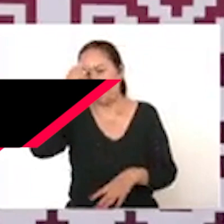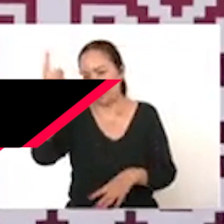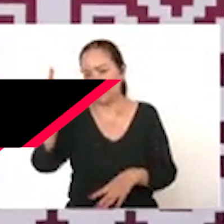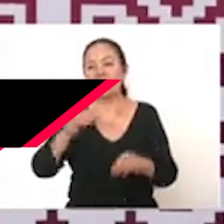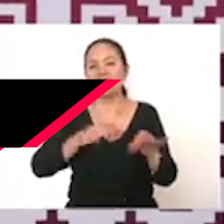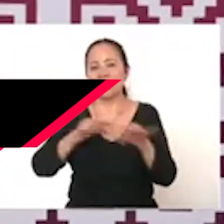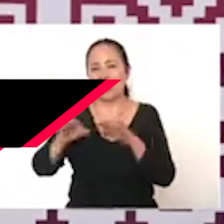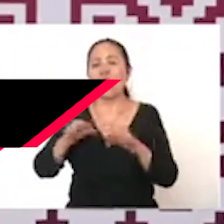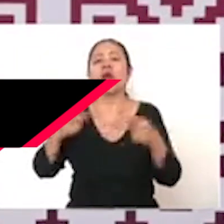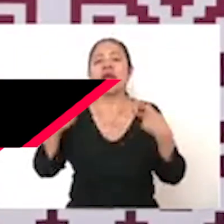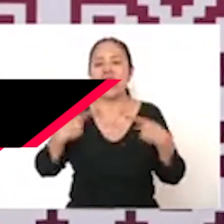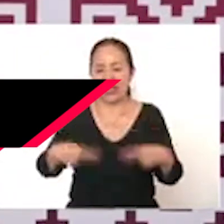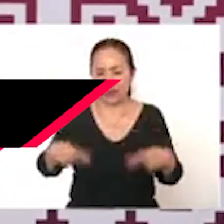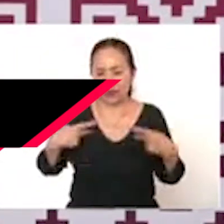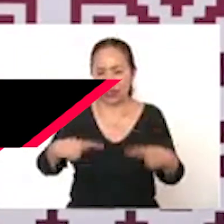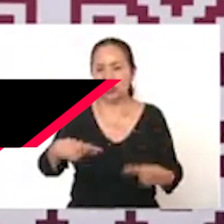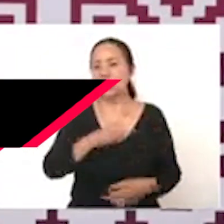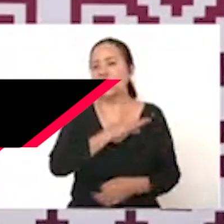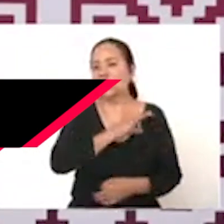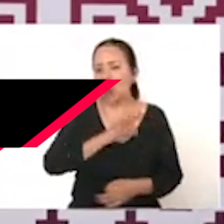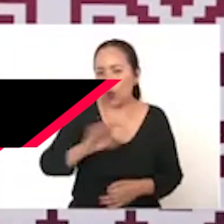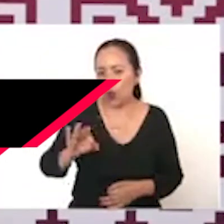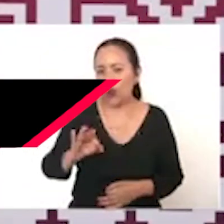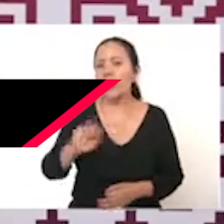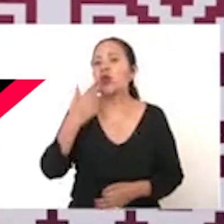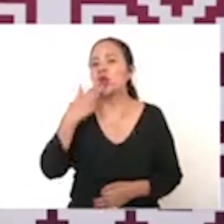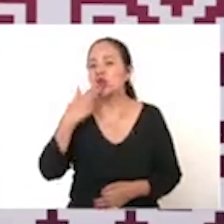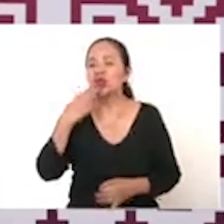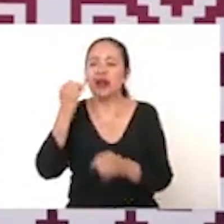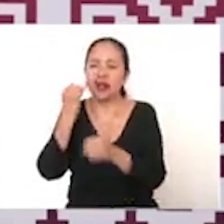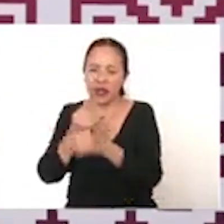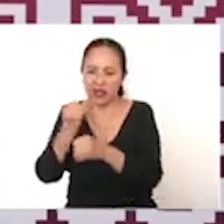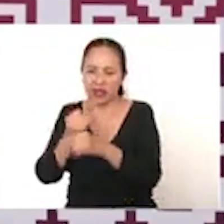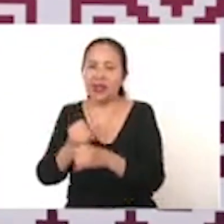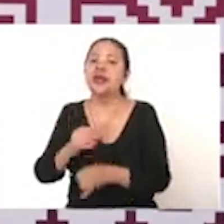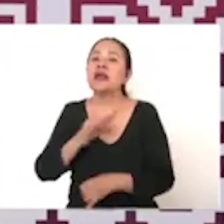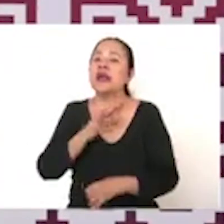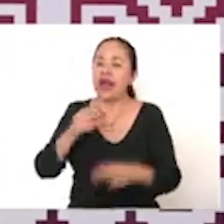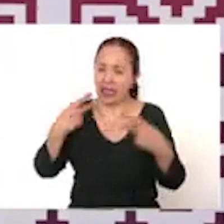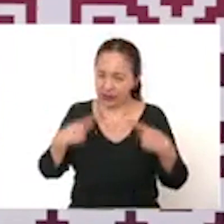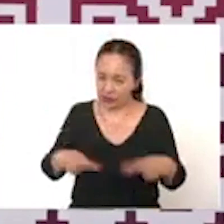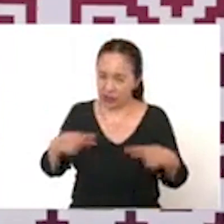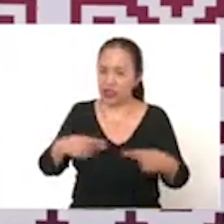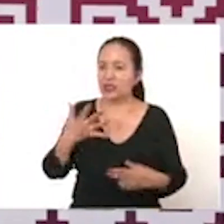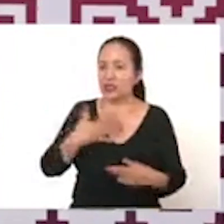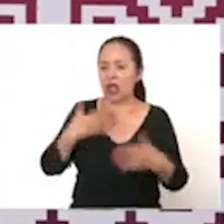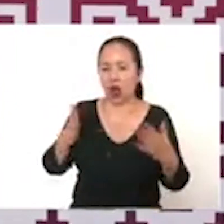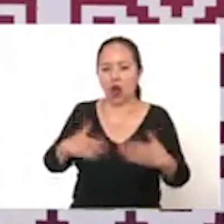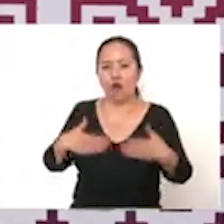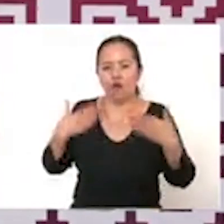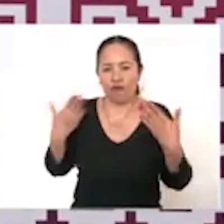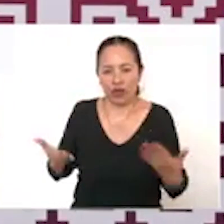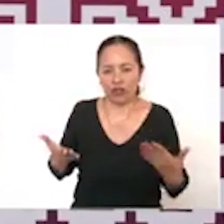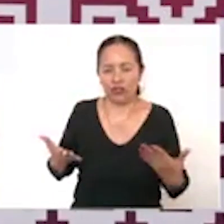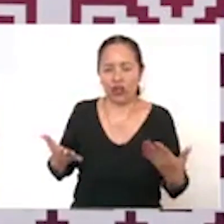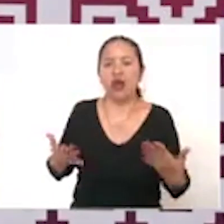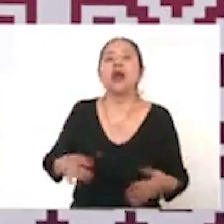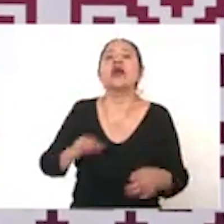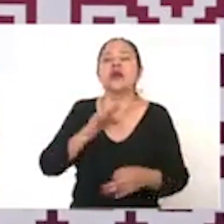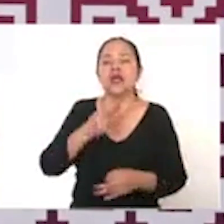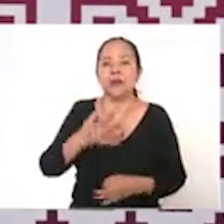acercar efectivamente medios más amigables y confiables para denunciar delitos, lo que